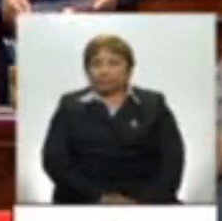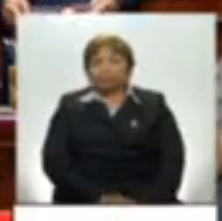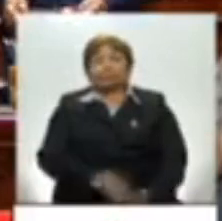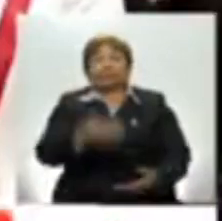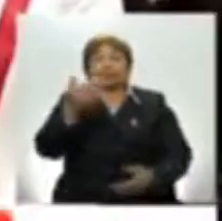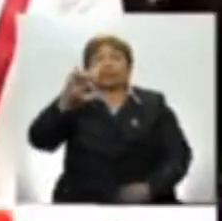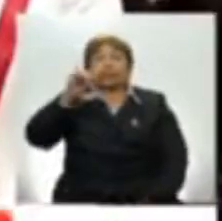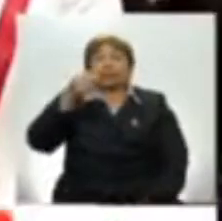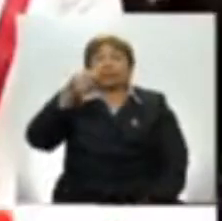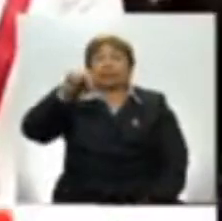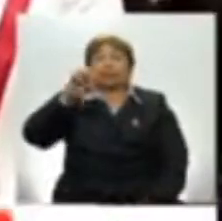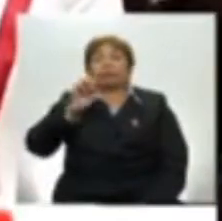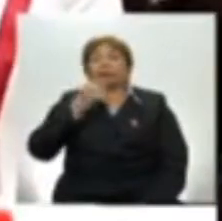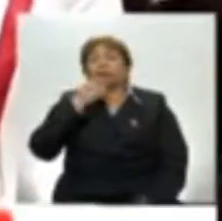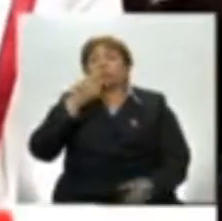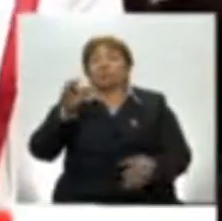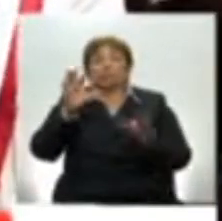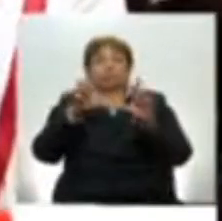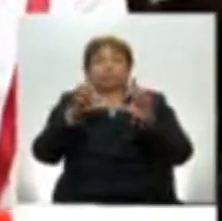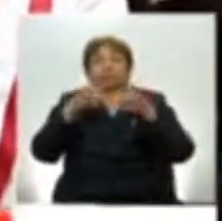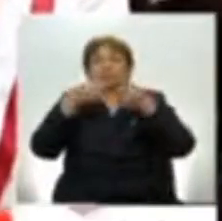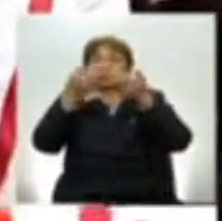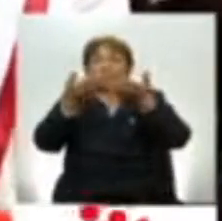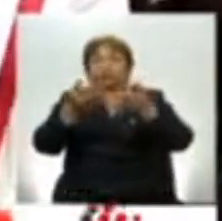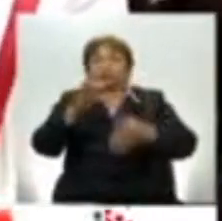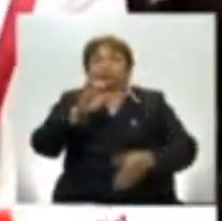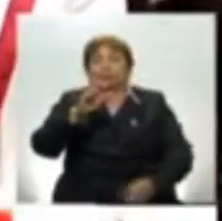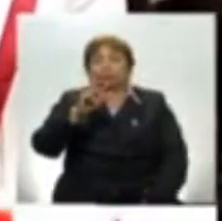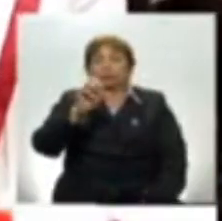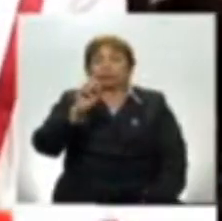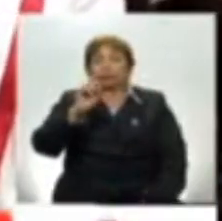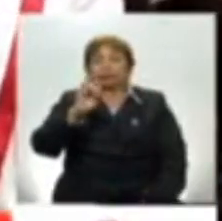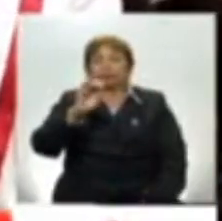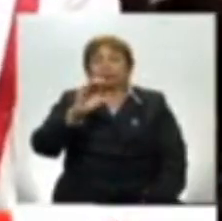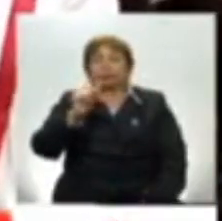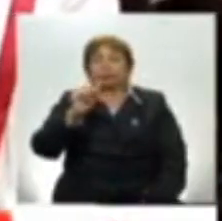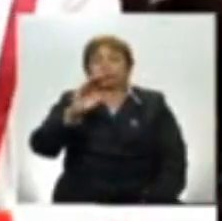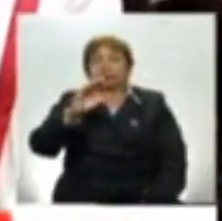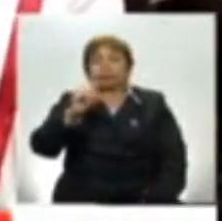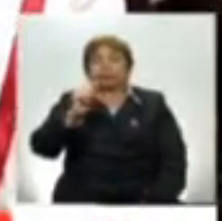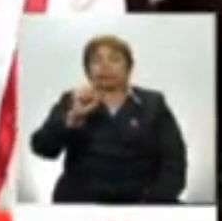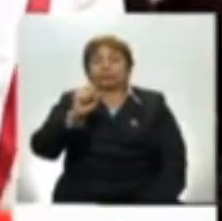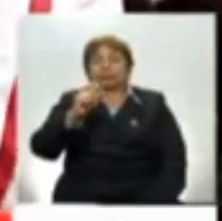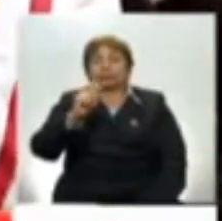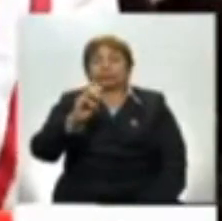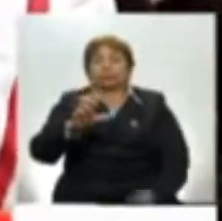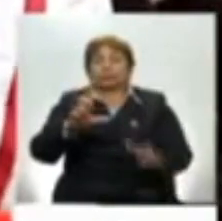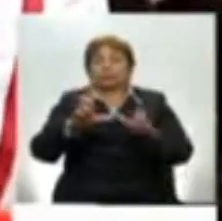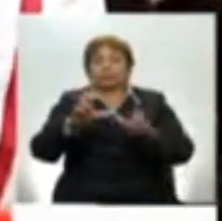Jurado Nacional de Elecciones, credencial otorgada a Francis Jasmina Paredes Castro, DNI